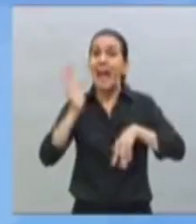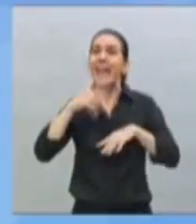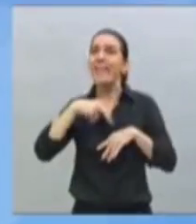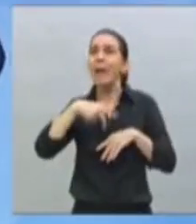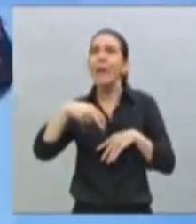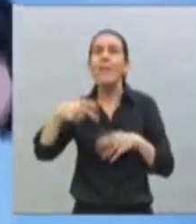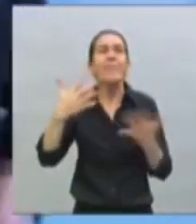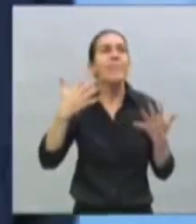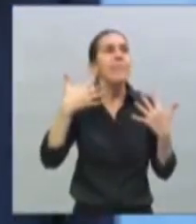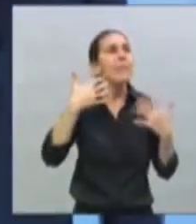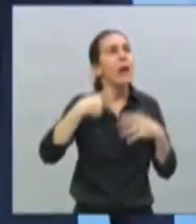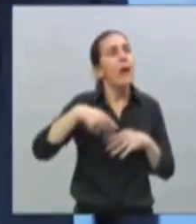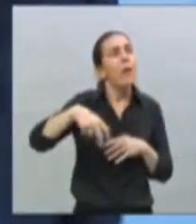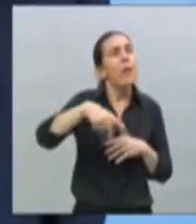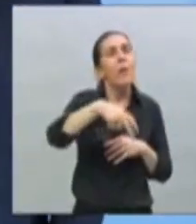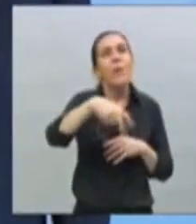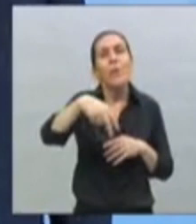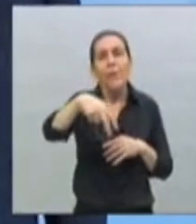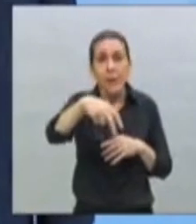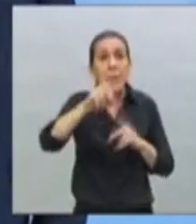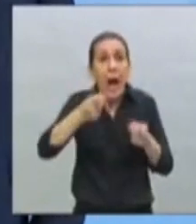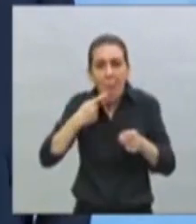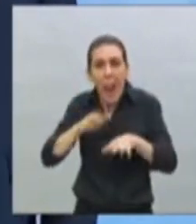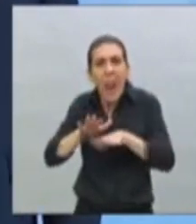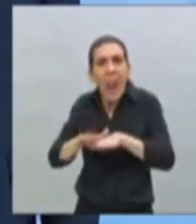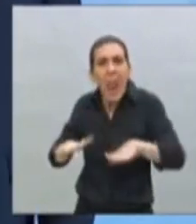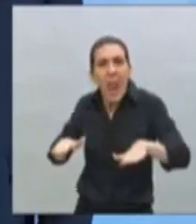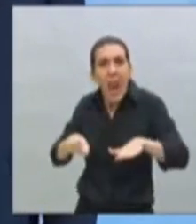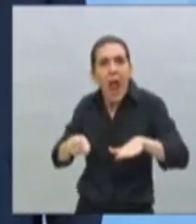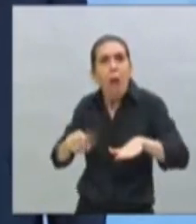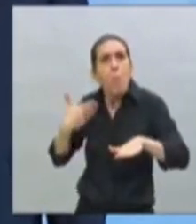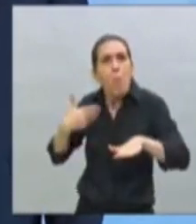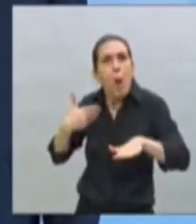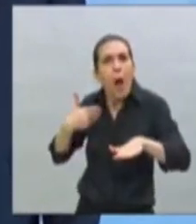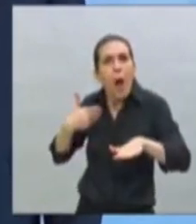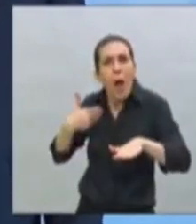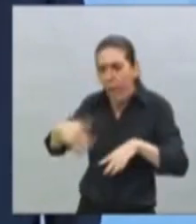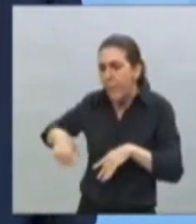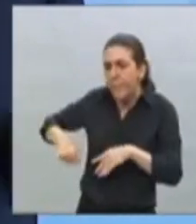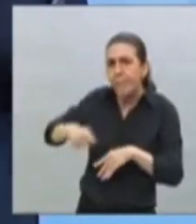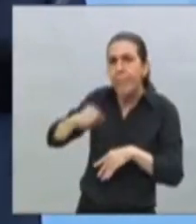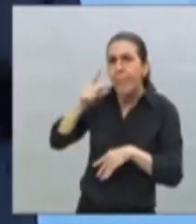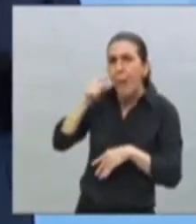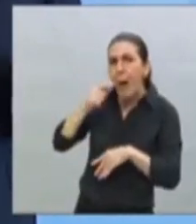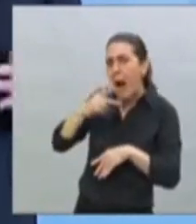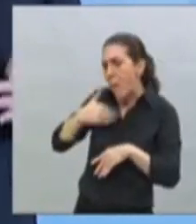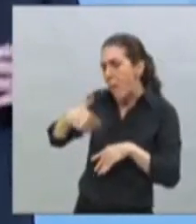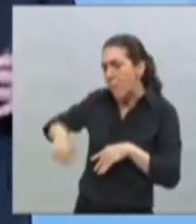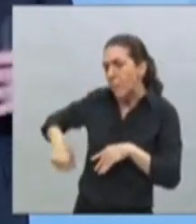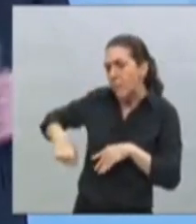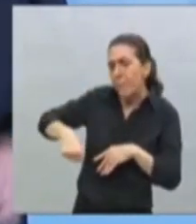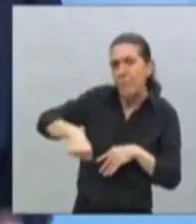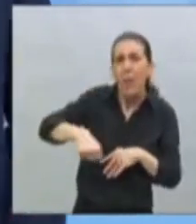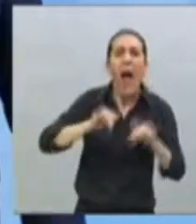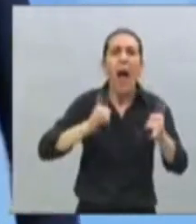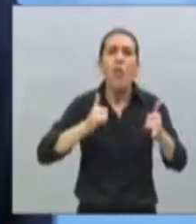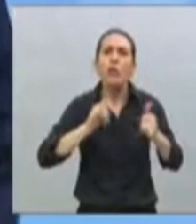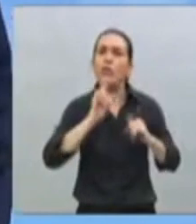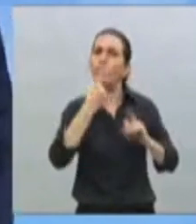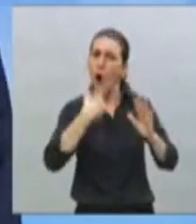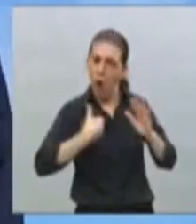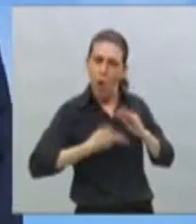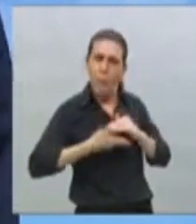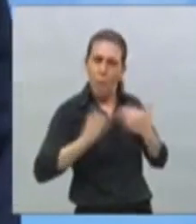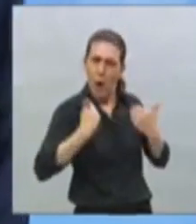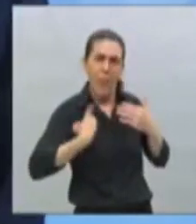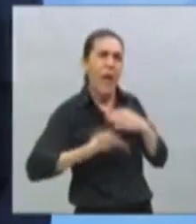poco. Los niños pueden salir acompañados con sus padres, los adolescentes pueden salir solos, pero todos,